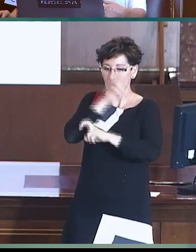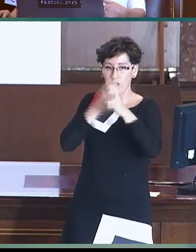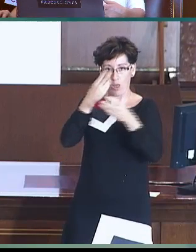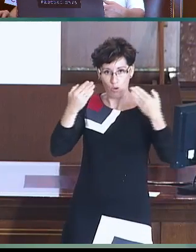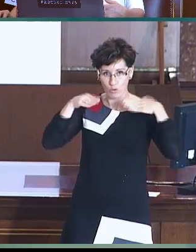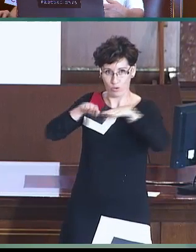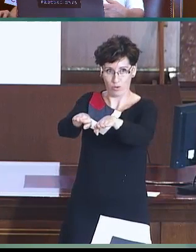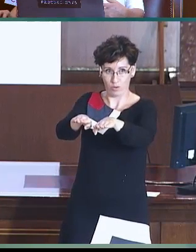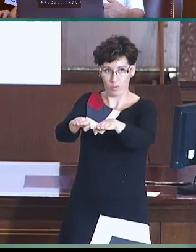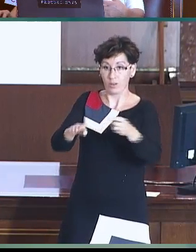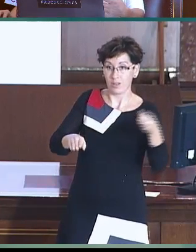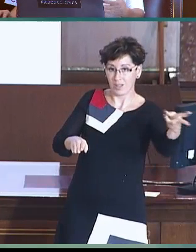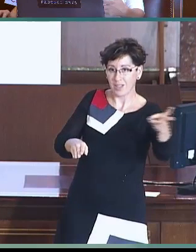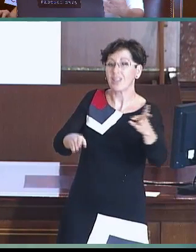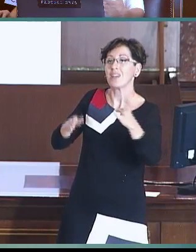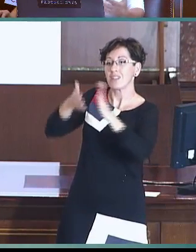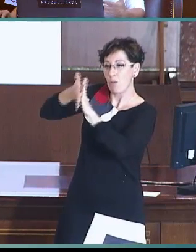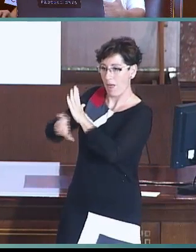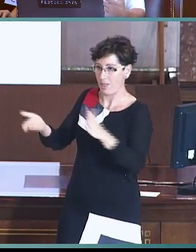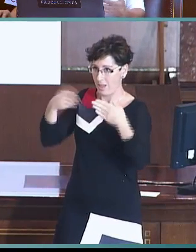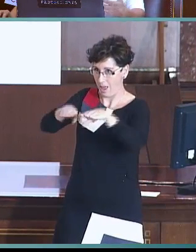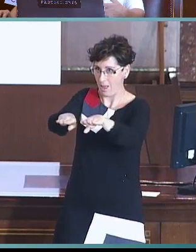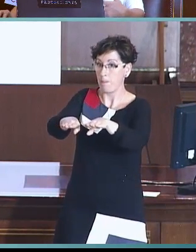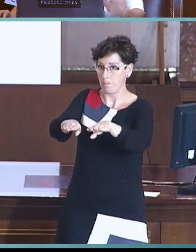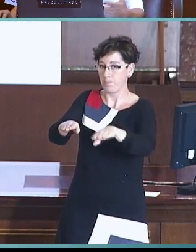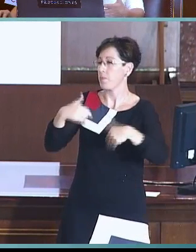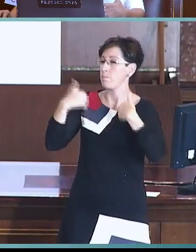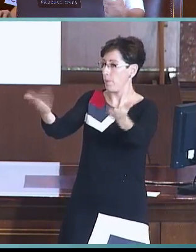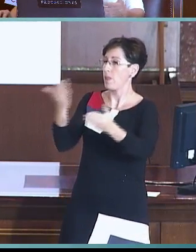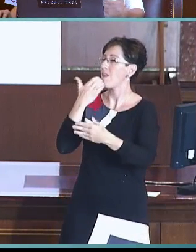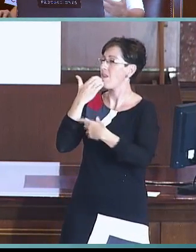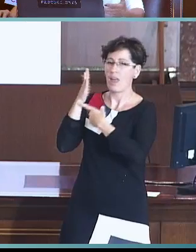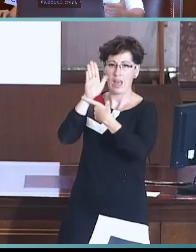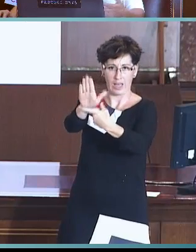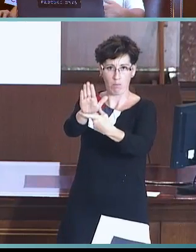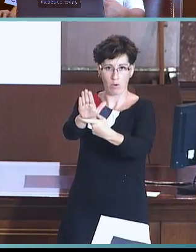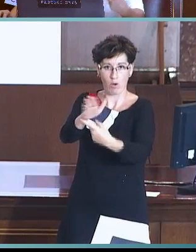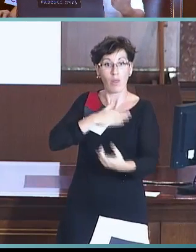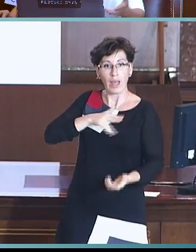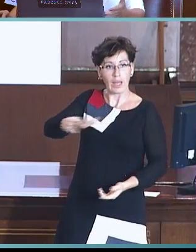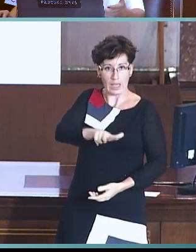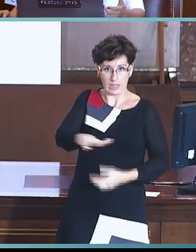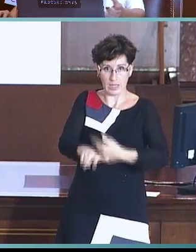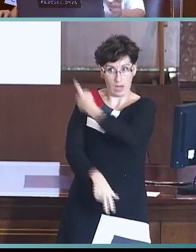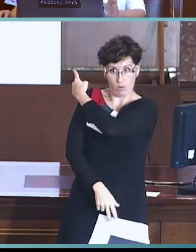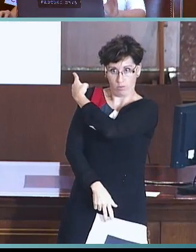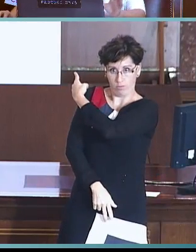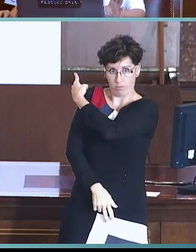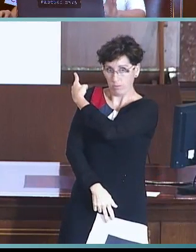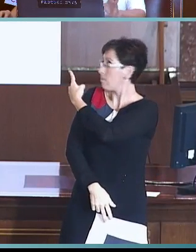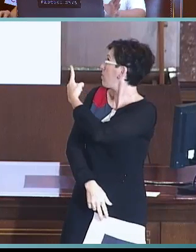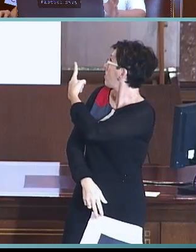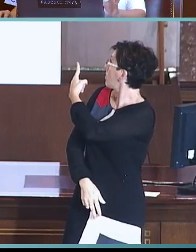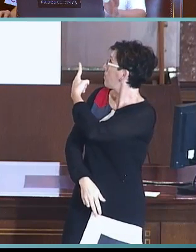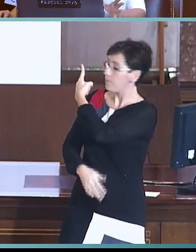semánticos. Y ahora os pongo la tarea de un ejemplo. Un ejemplo de la prueba en lengua castellana sería este. Este es un